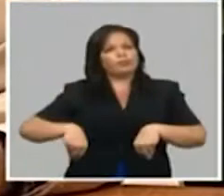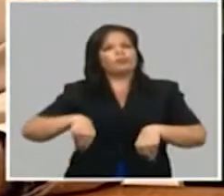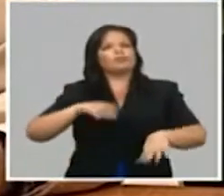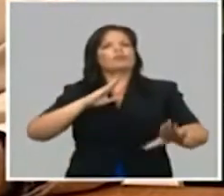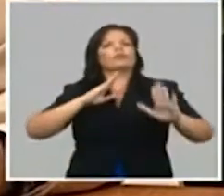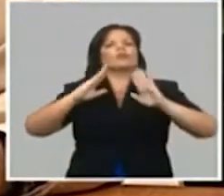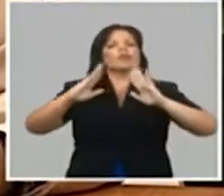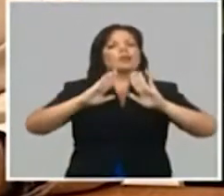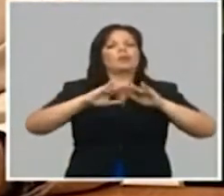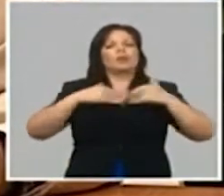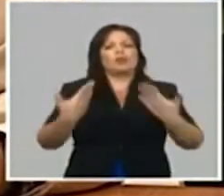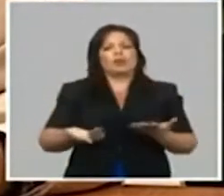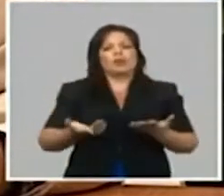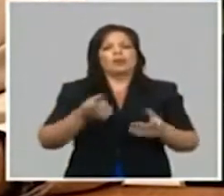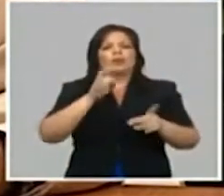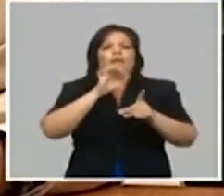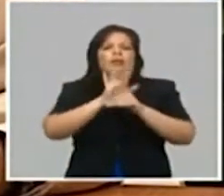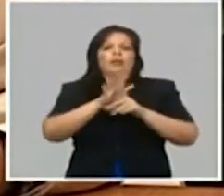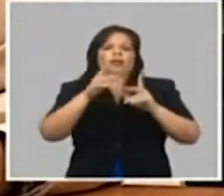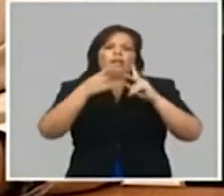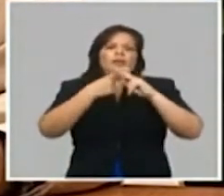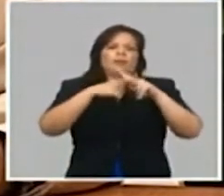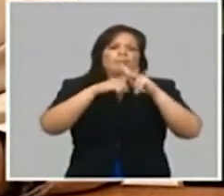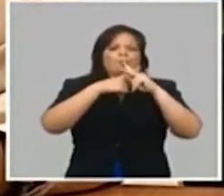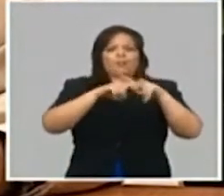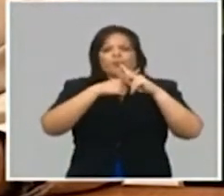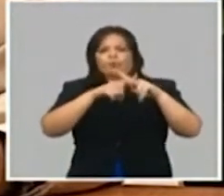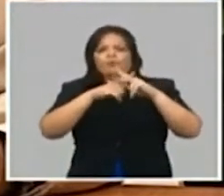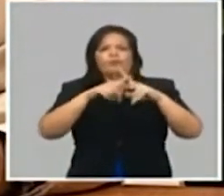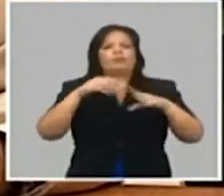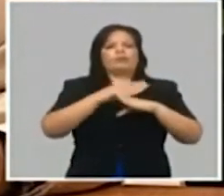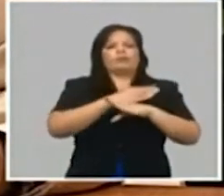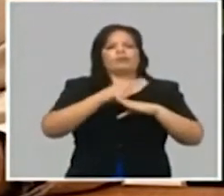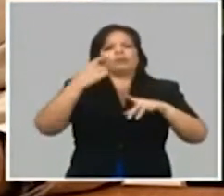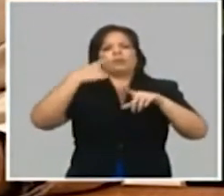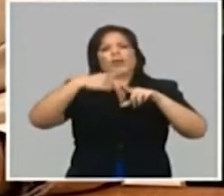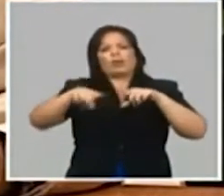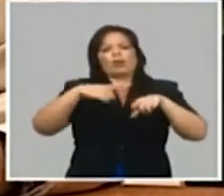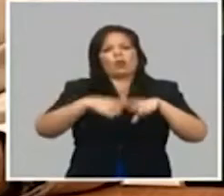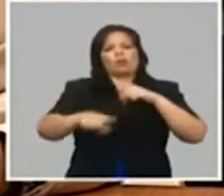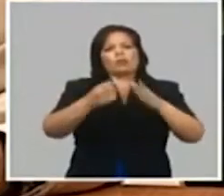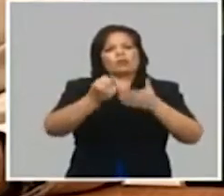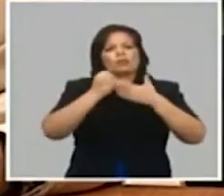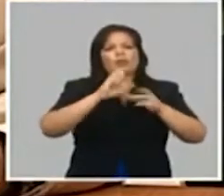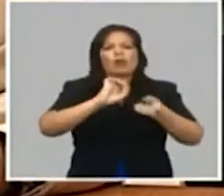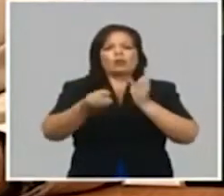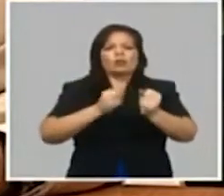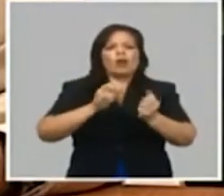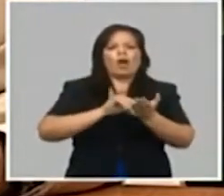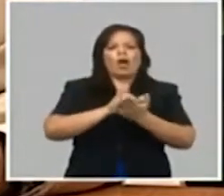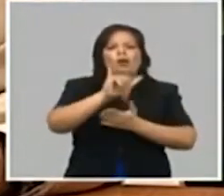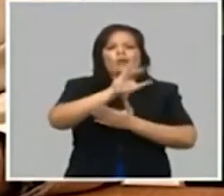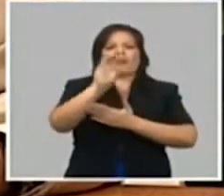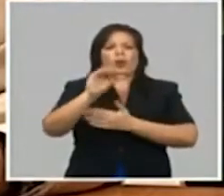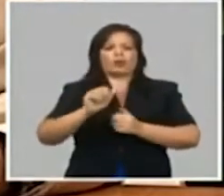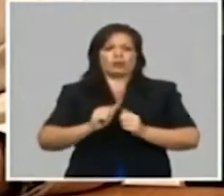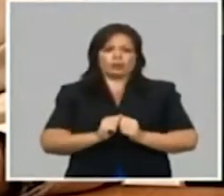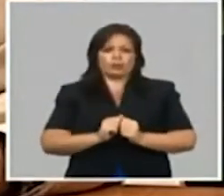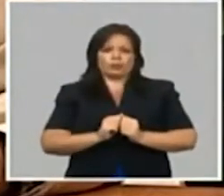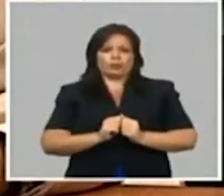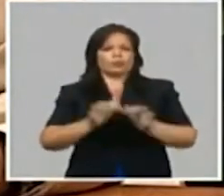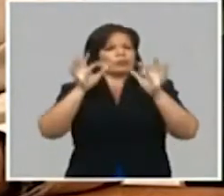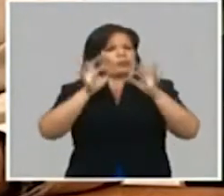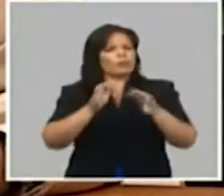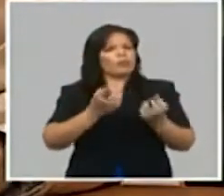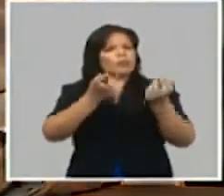perfeccionar, ir ajustando los protocolos de trabajo para el control de los aeropuertos y en cada uno de los despachos